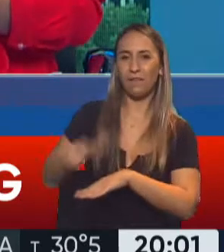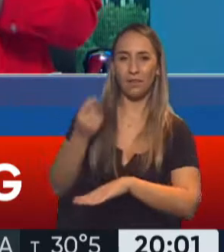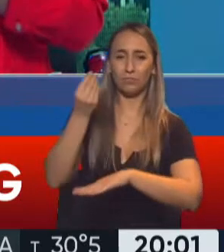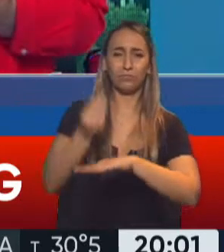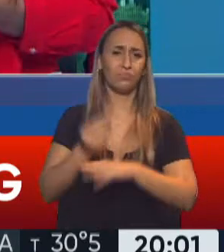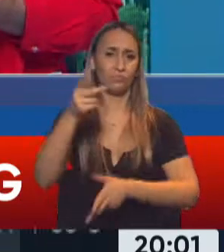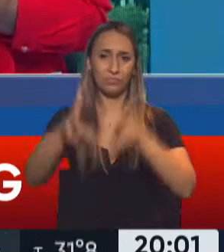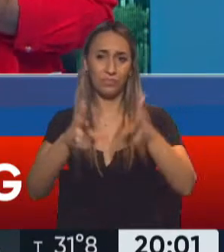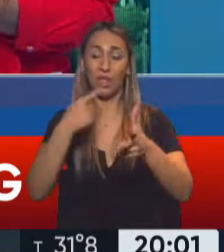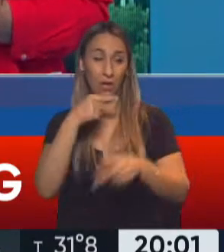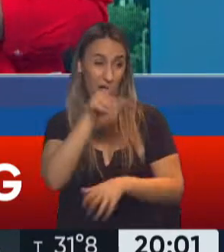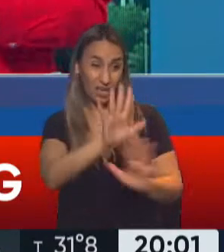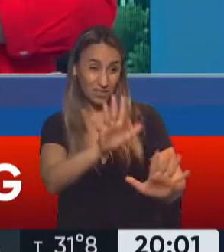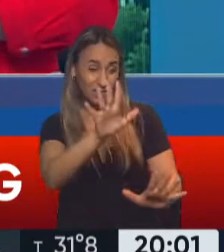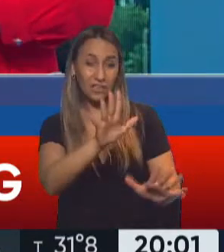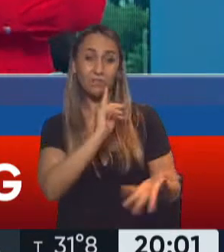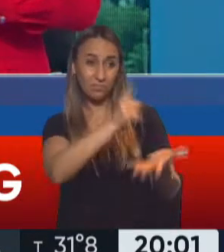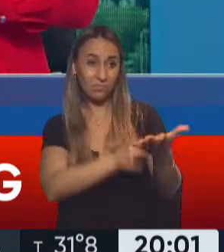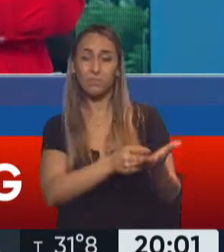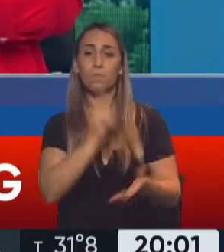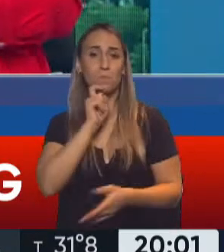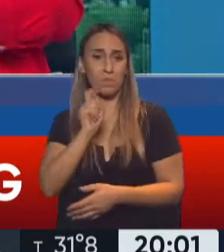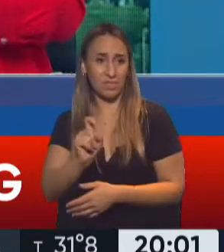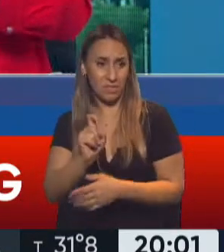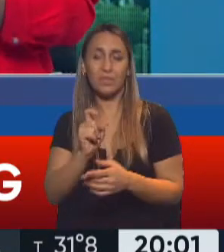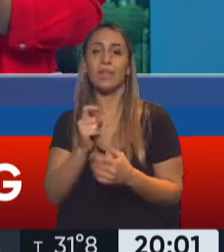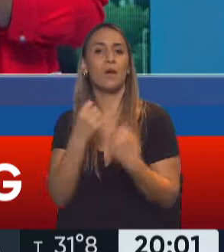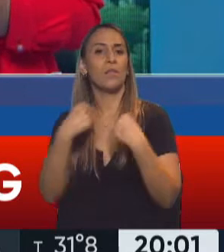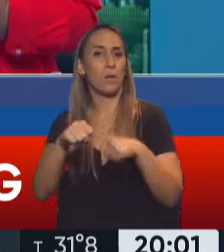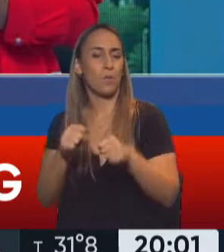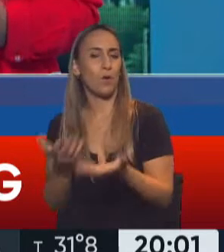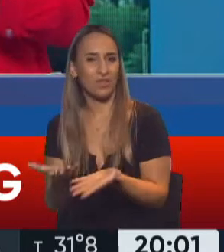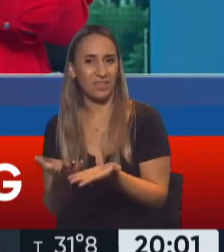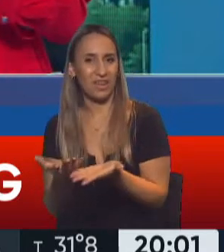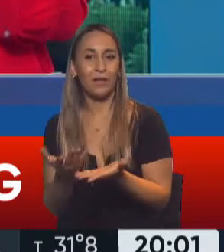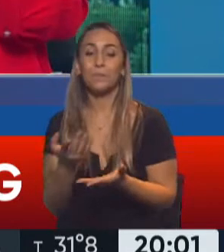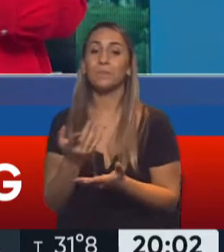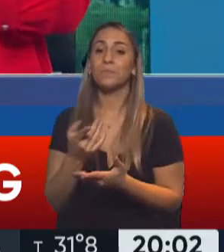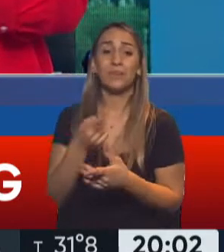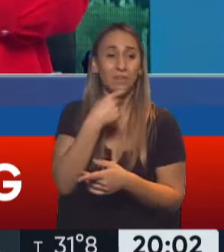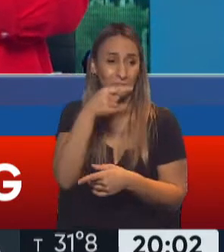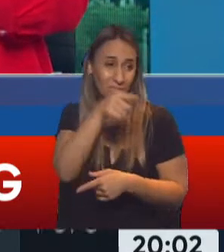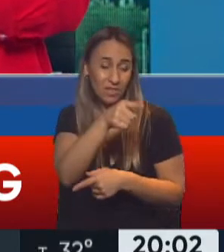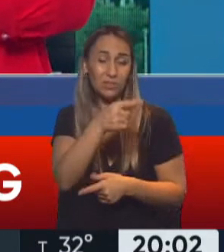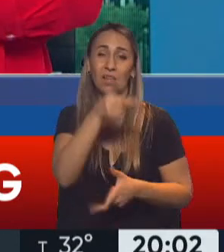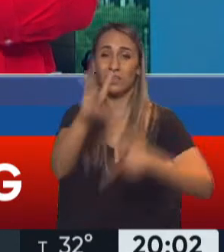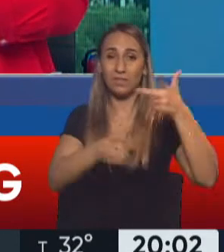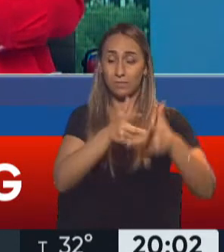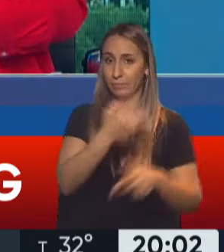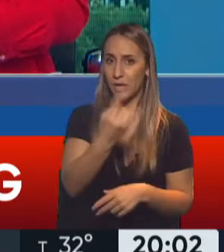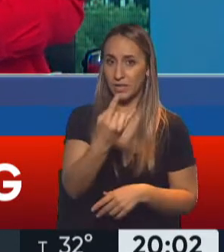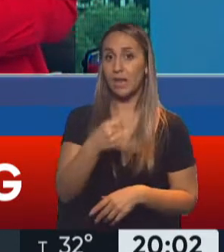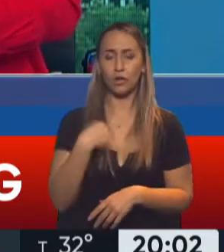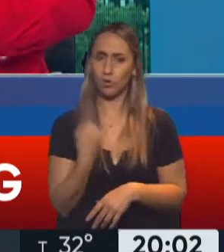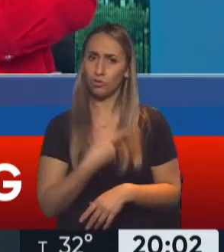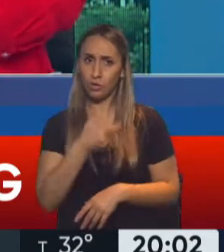que esto viola la neutralidad política del deporte, que está basado en mentiras y que van a responder